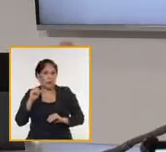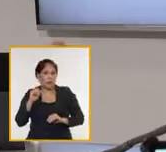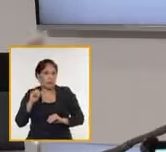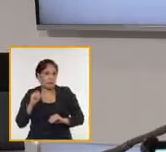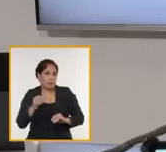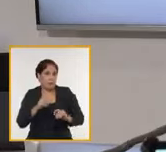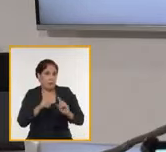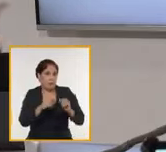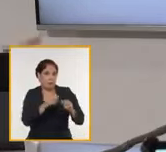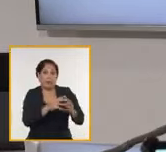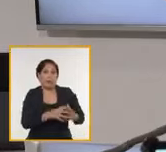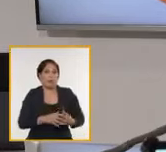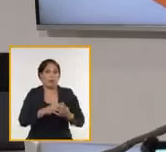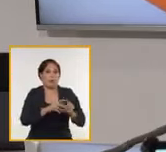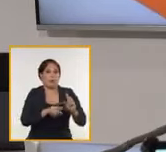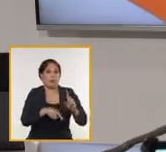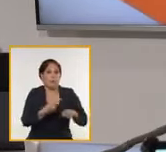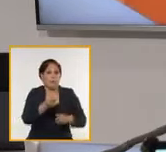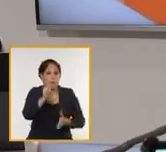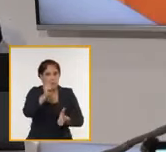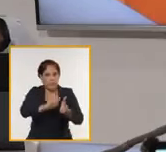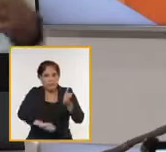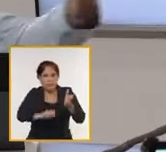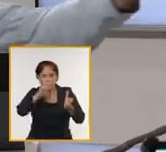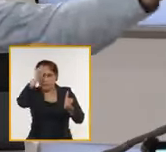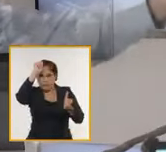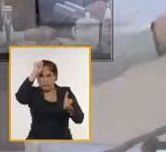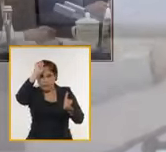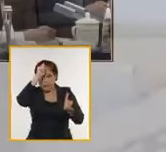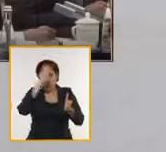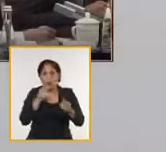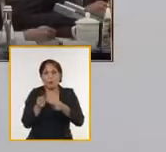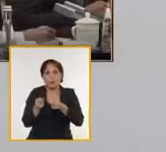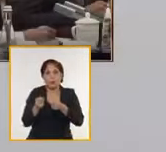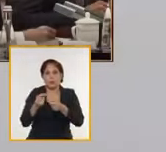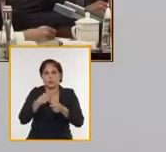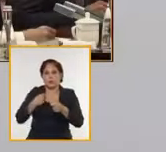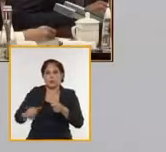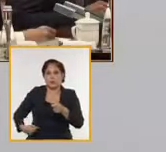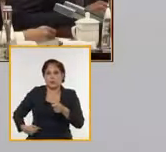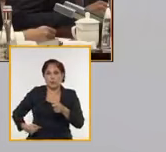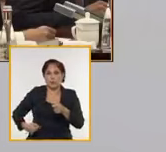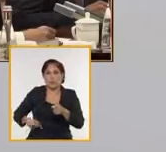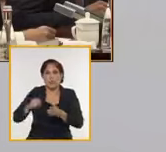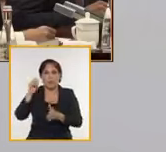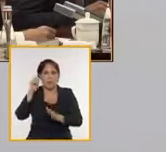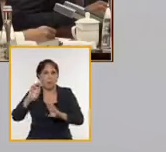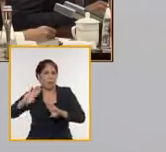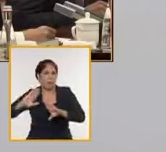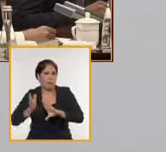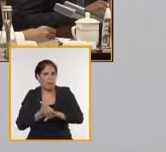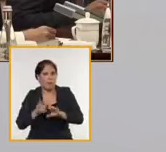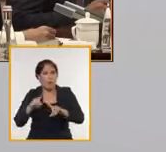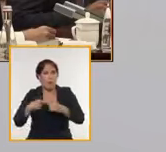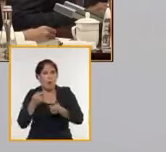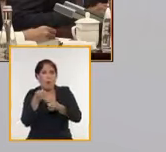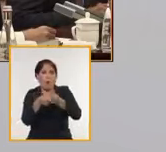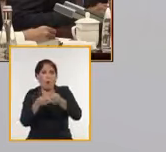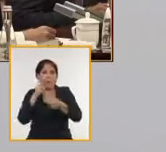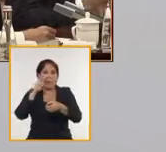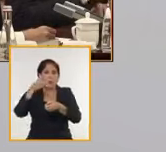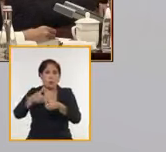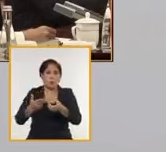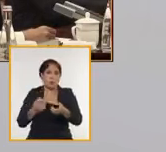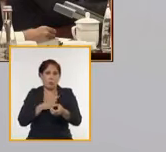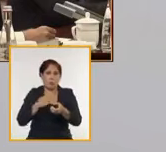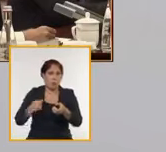India afectada. Las medidas que se le quiere imponer porque le compra el petróleo a Rusia. Pero está afectando los intereses nacionales. Pero lo que más